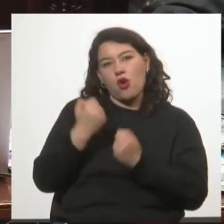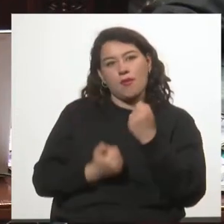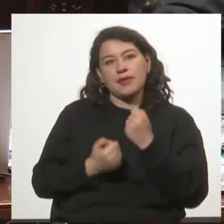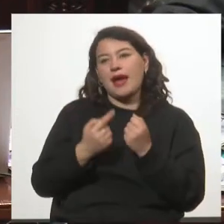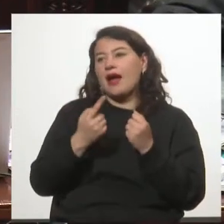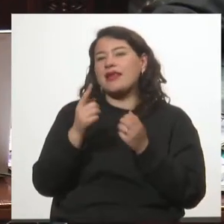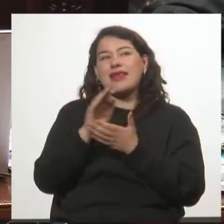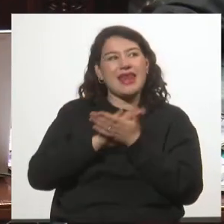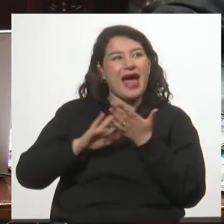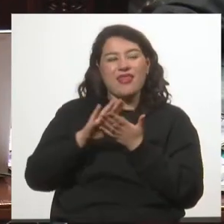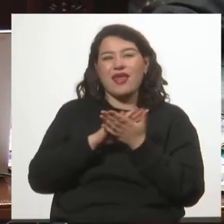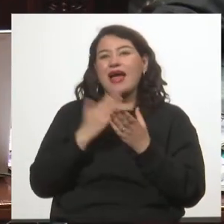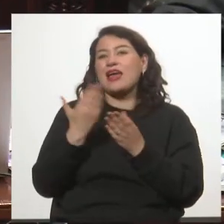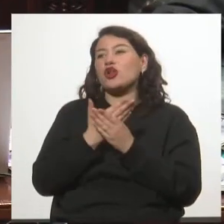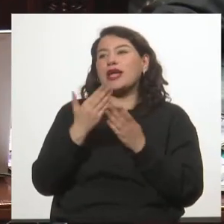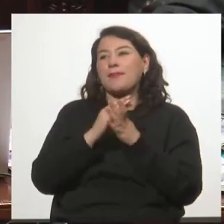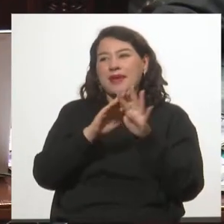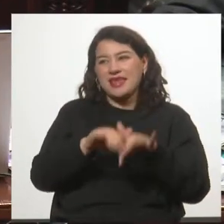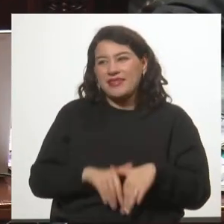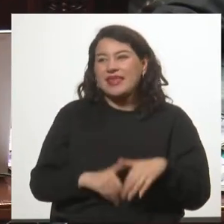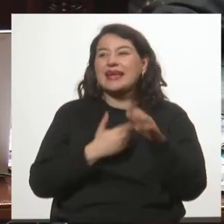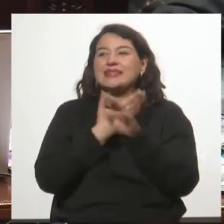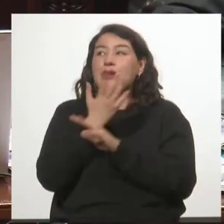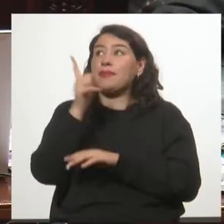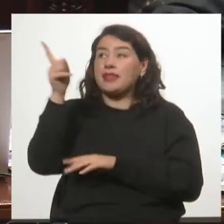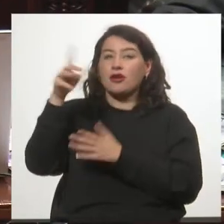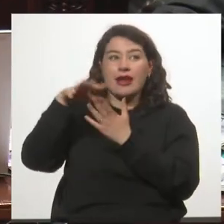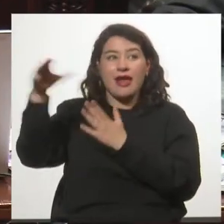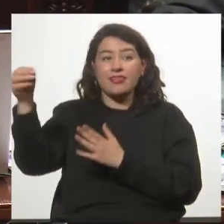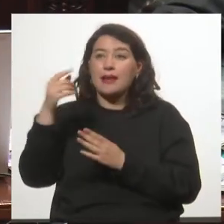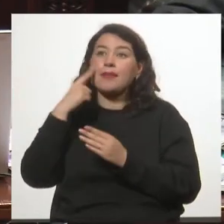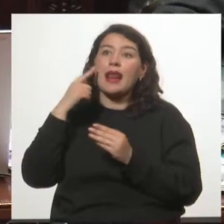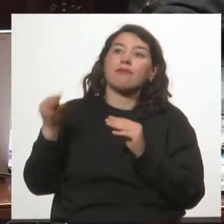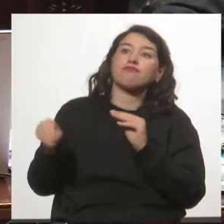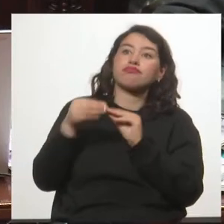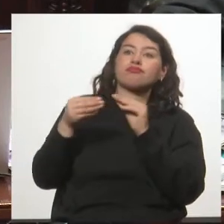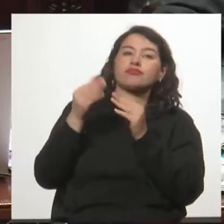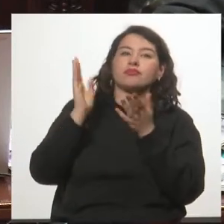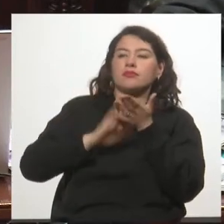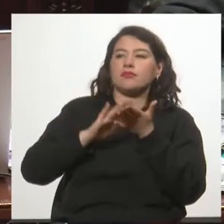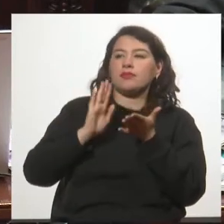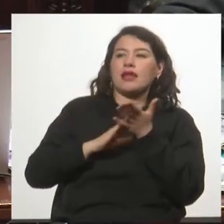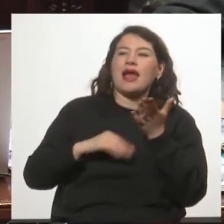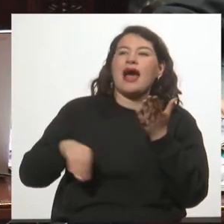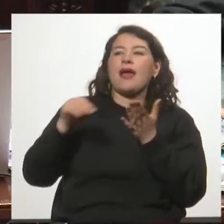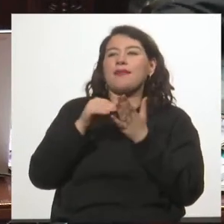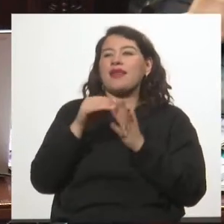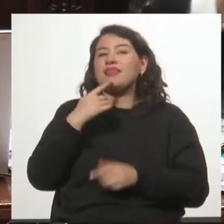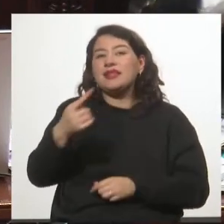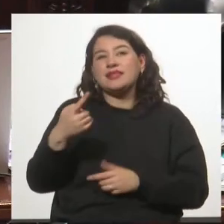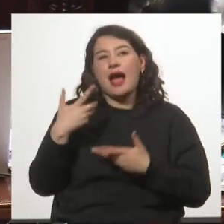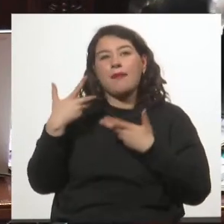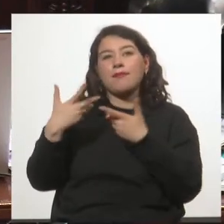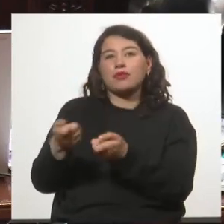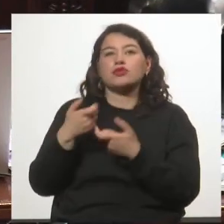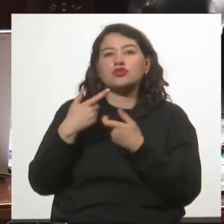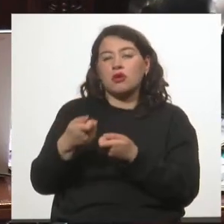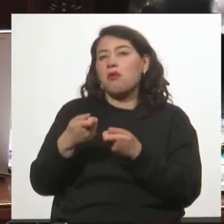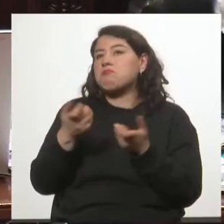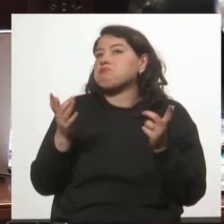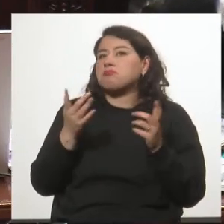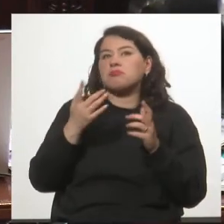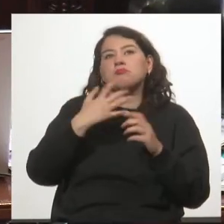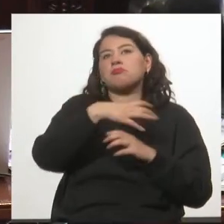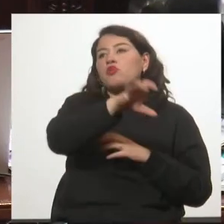administrativos solicitamos ante él la documentación respaldan t y señalan que la documentación de respaldo se encontraba dispersa en las